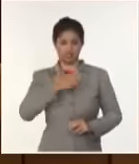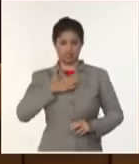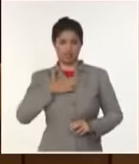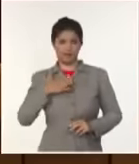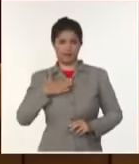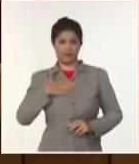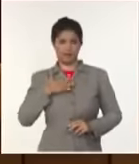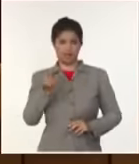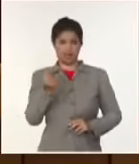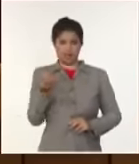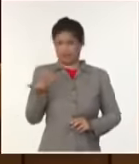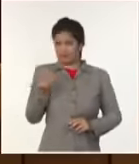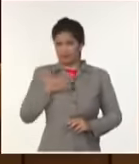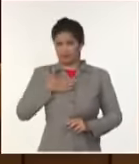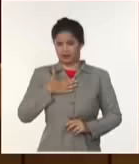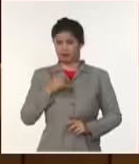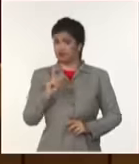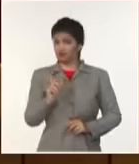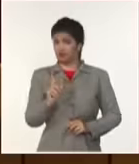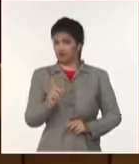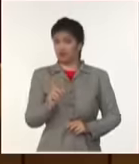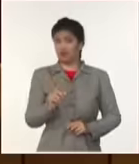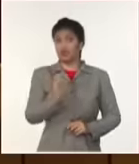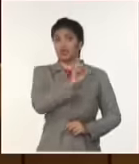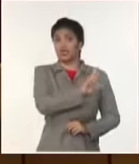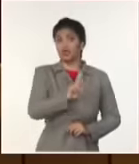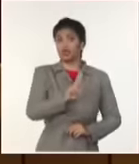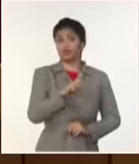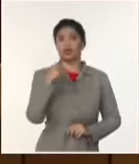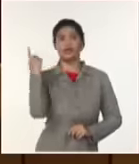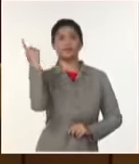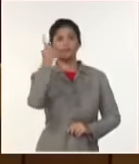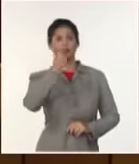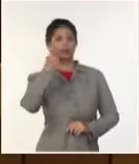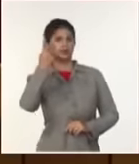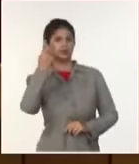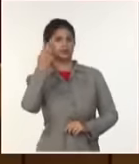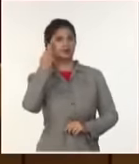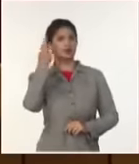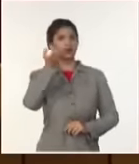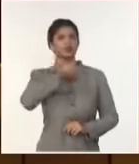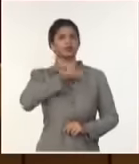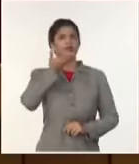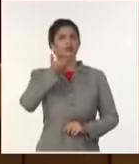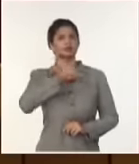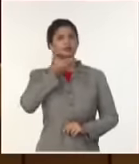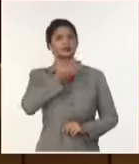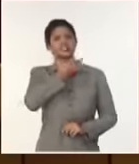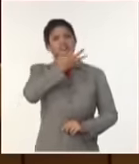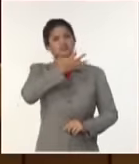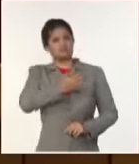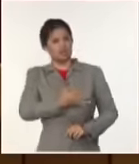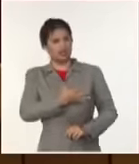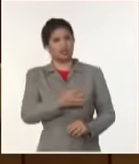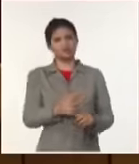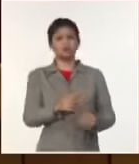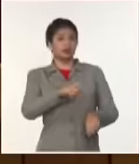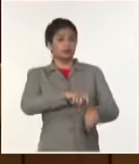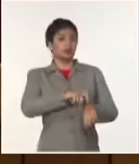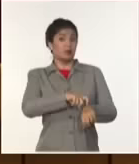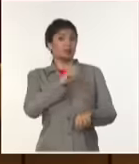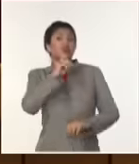Como una vez dijo el comandante en jefe Fidel Castro Ruz, en los tiempos difíciles hay quienes se confunden, quienes se